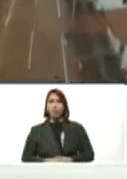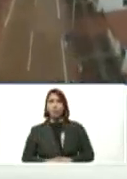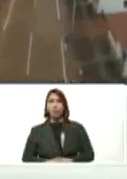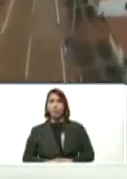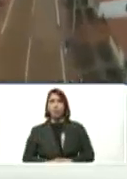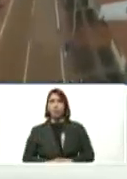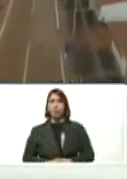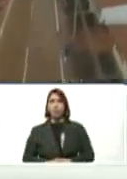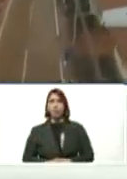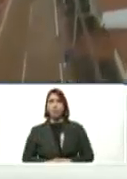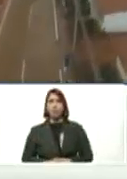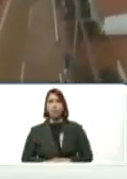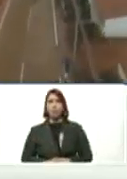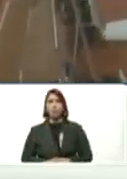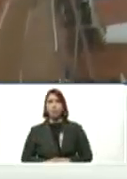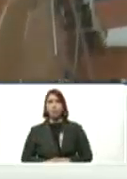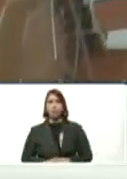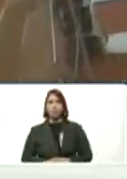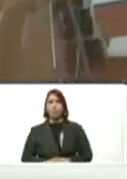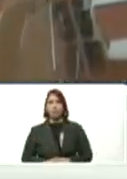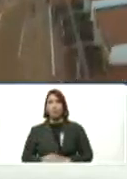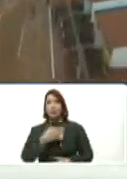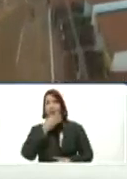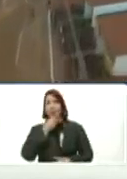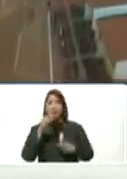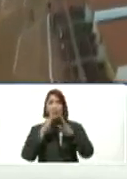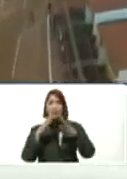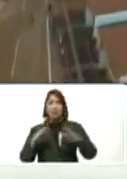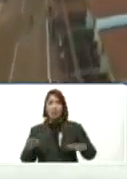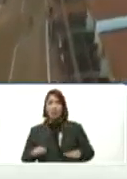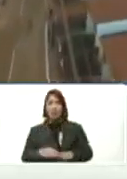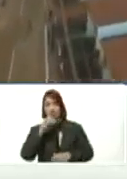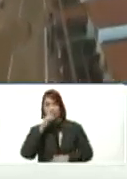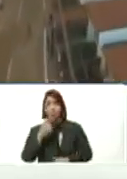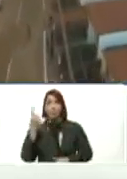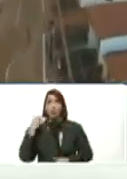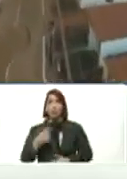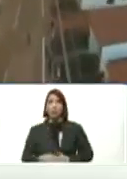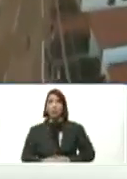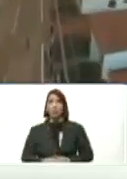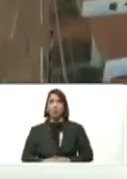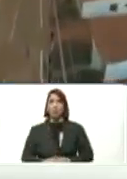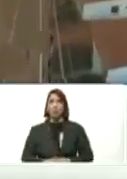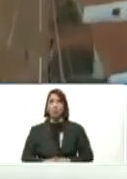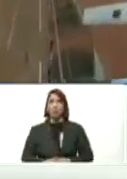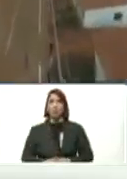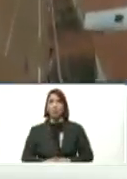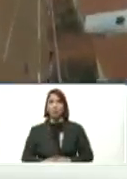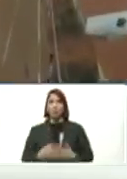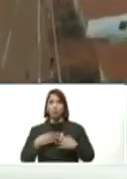La moda de diciembre pasado fue las